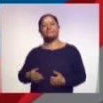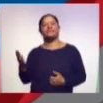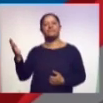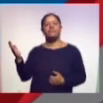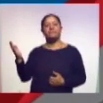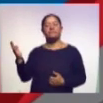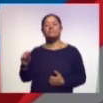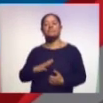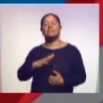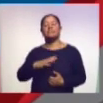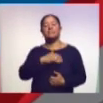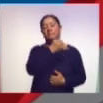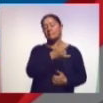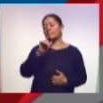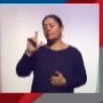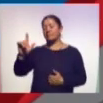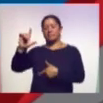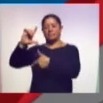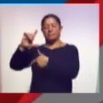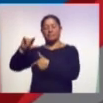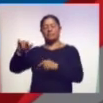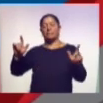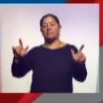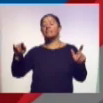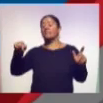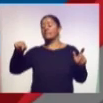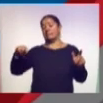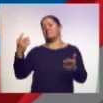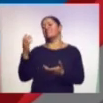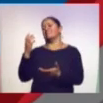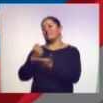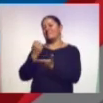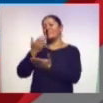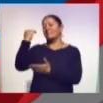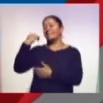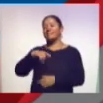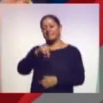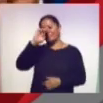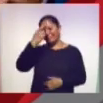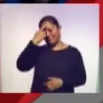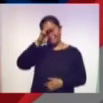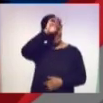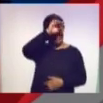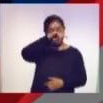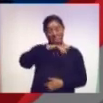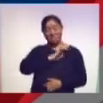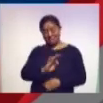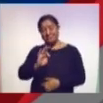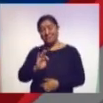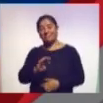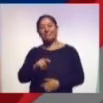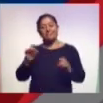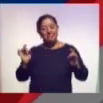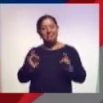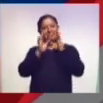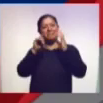el Liverpool, el campeón de la Champions League. Y como no era para menos, es que comentarle que Rayados de Monterrey tiene grandes posibilidades, pues la sorpresa la dio al